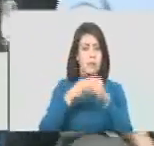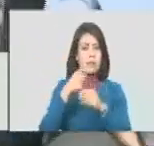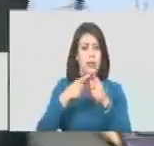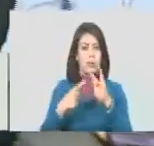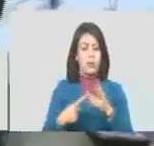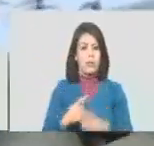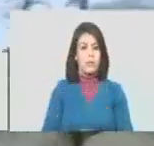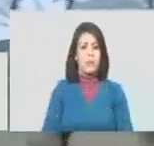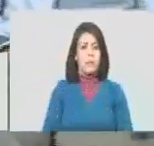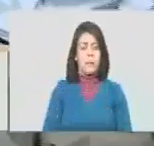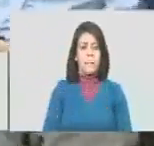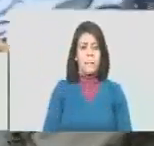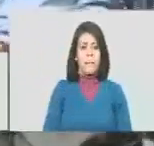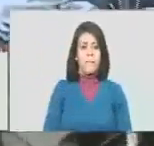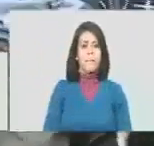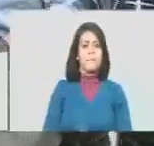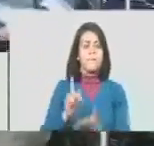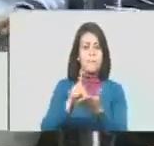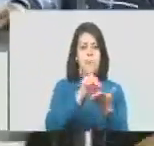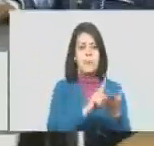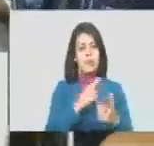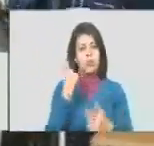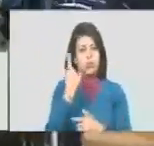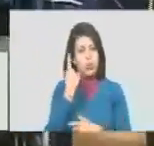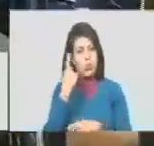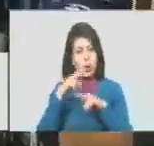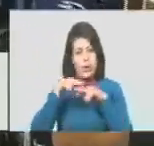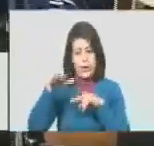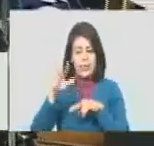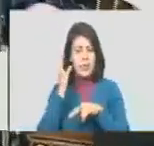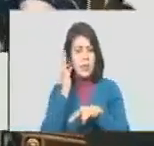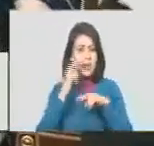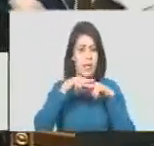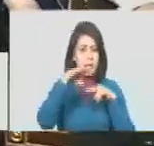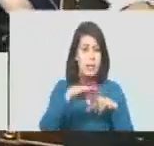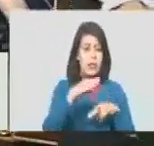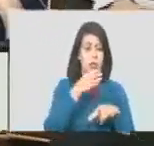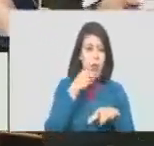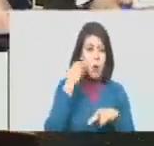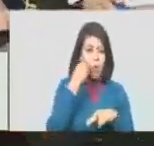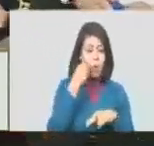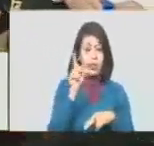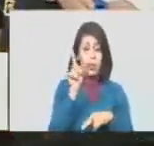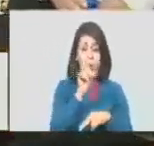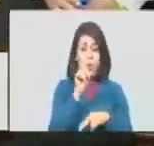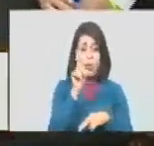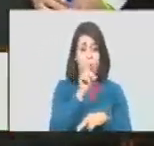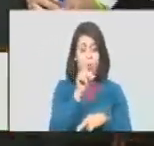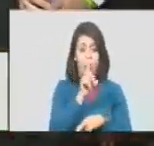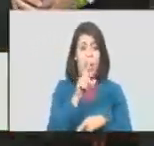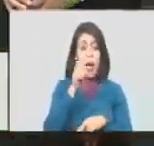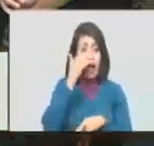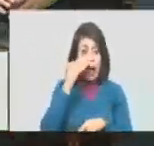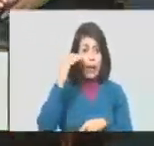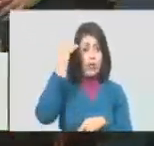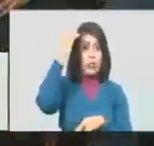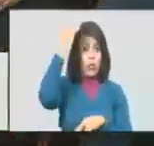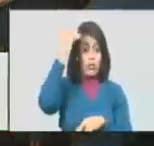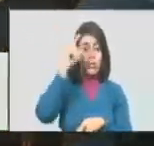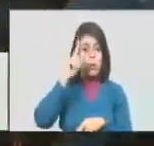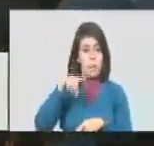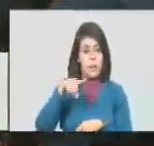condición que presentan solamente las niñas, los niños y los adolescentes, y no, no es así. Las personas con trastornos del